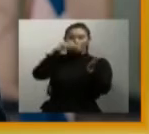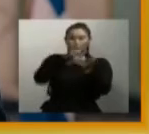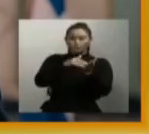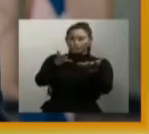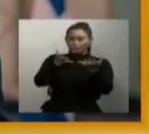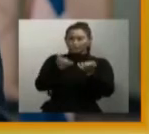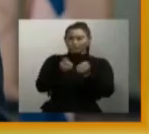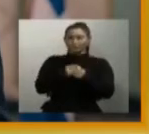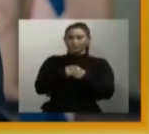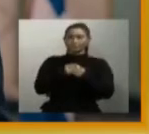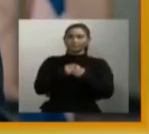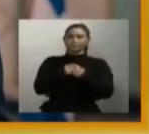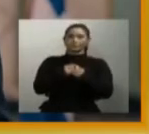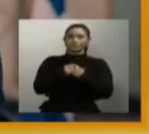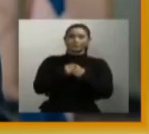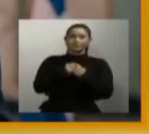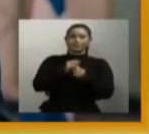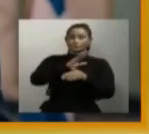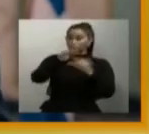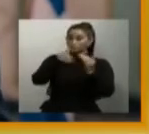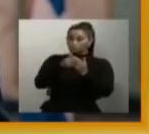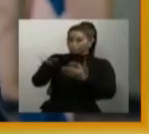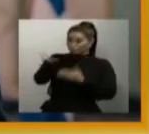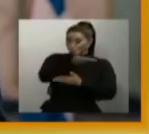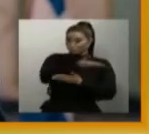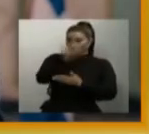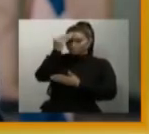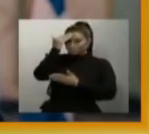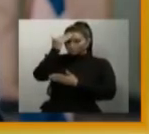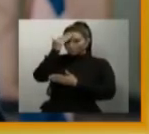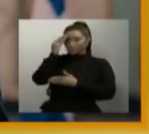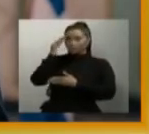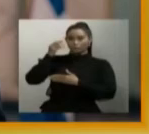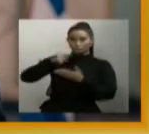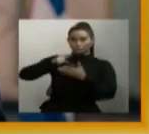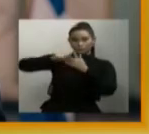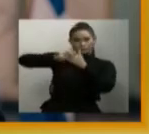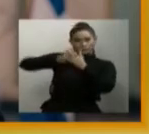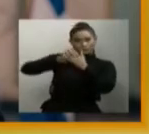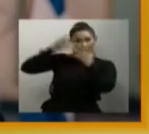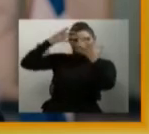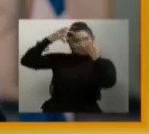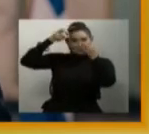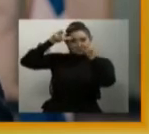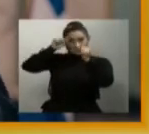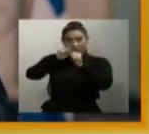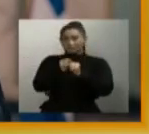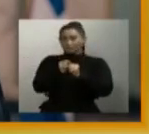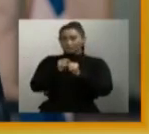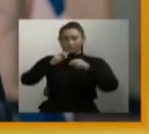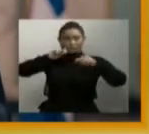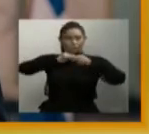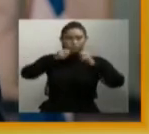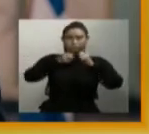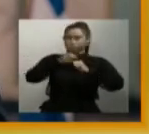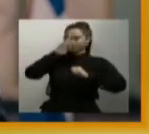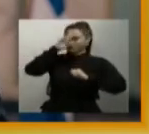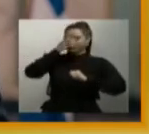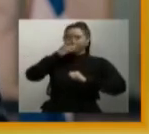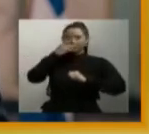el mismo tema de las exenciones y beneficios que reciben empresas como batigol que lo mencionamos acá de está